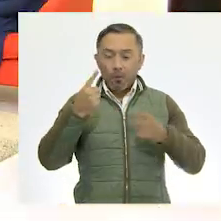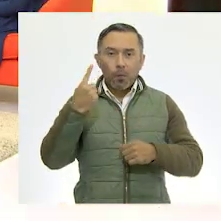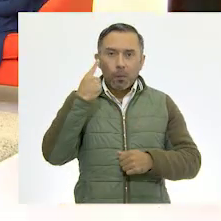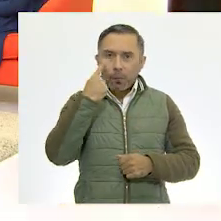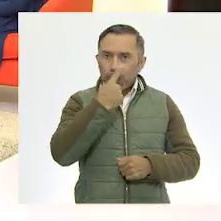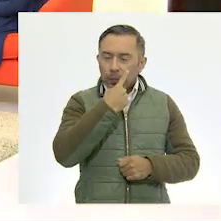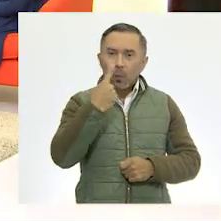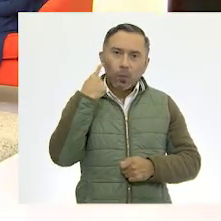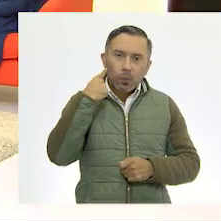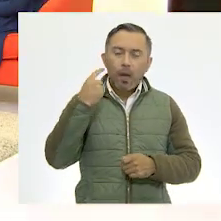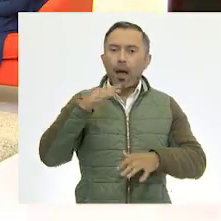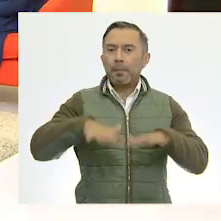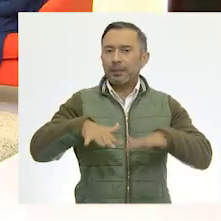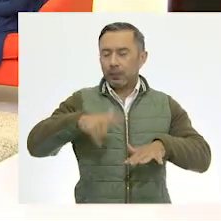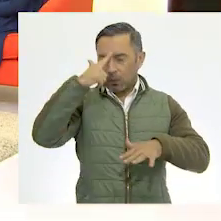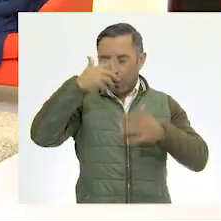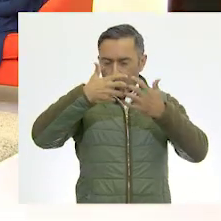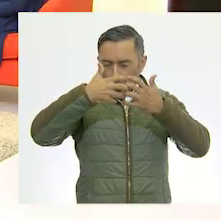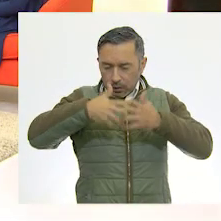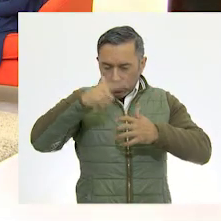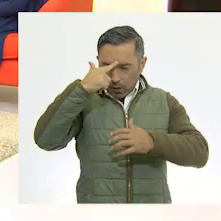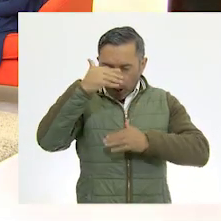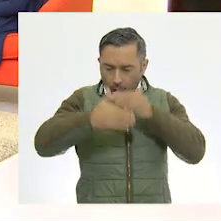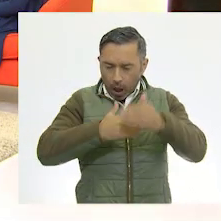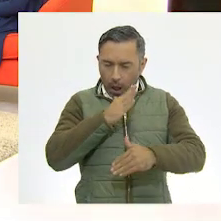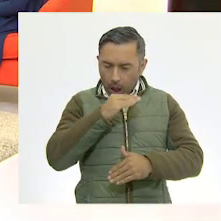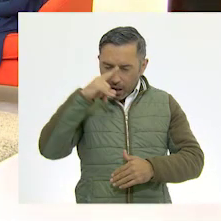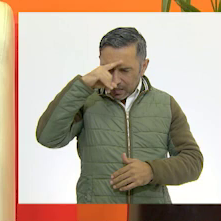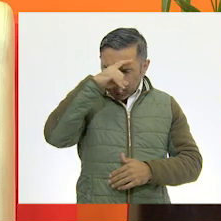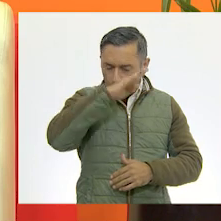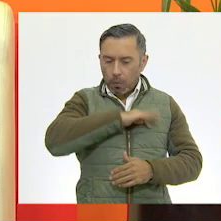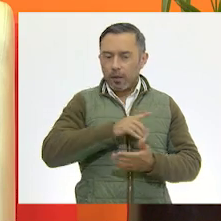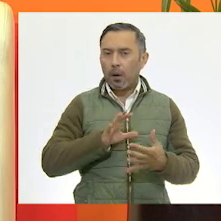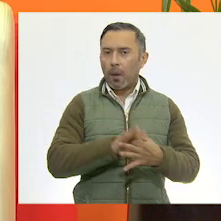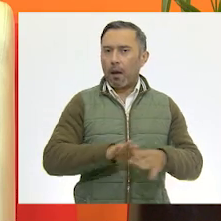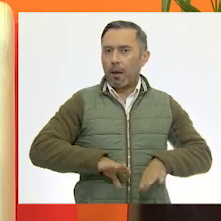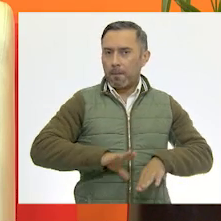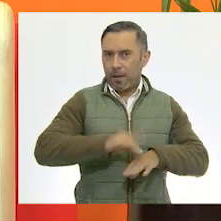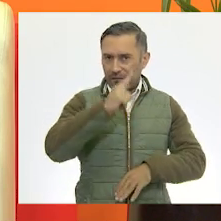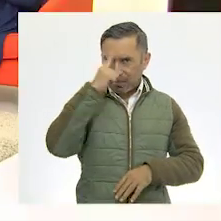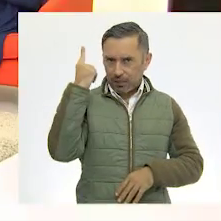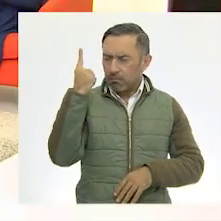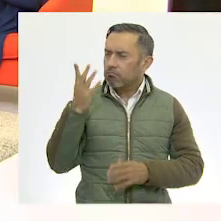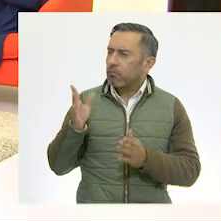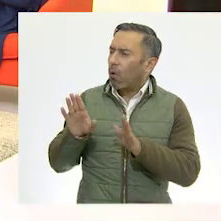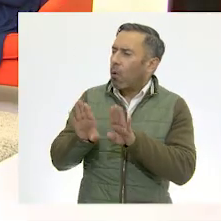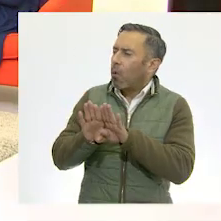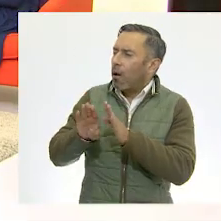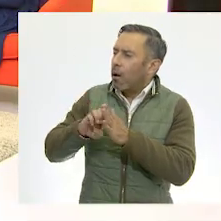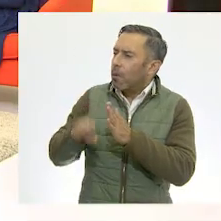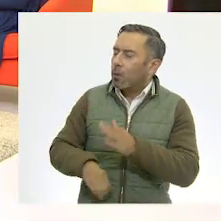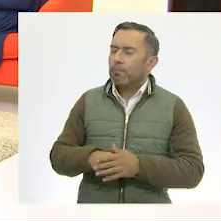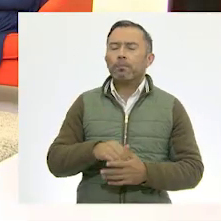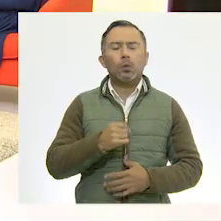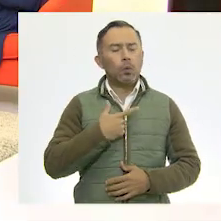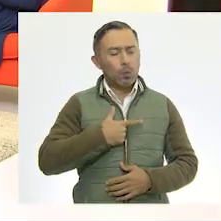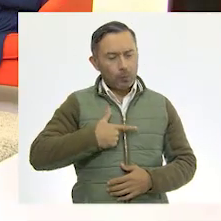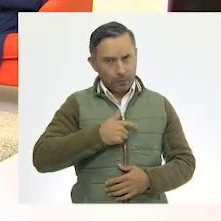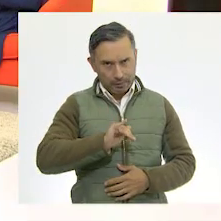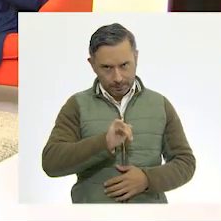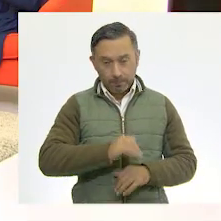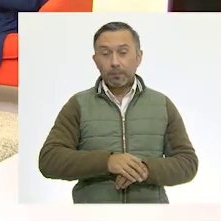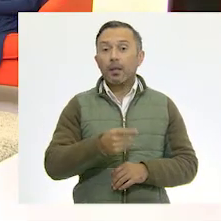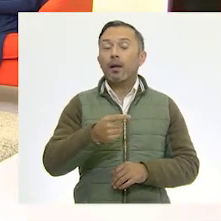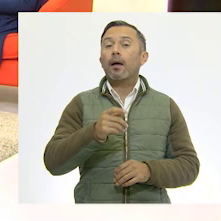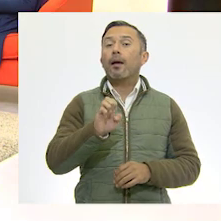Okay. ¿Y en qué consiste? ¿Podrías darnos un ejemplo? Claro que sí. Este método se divide en etapas. En la primera